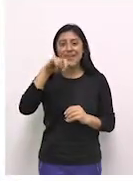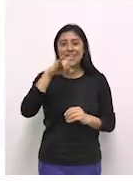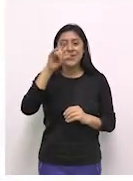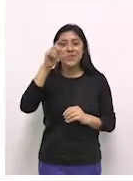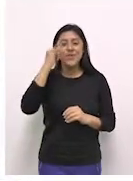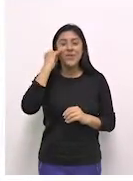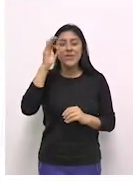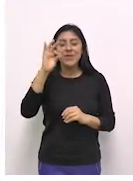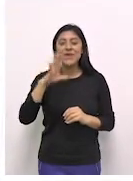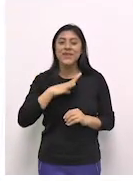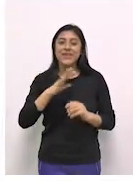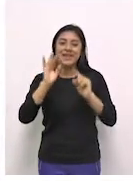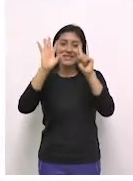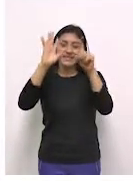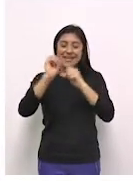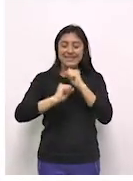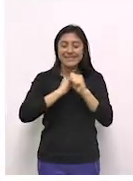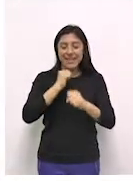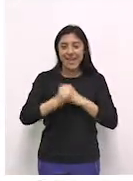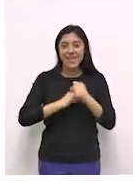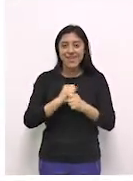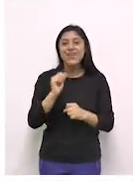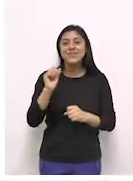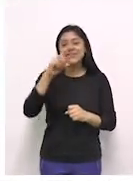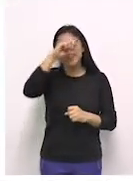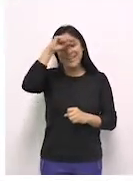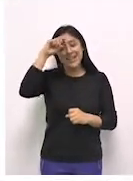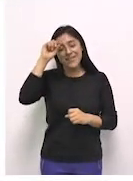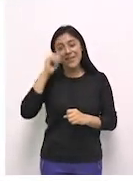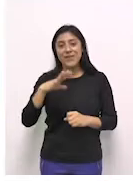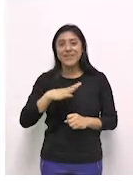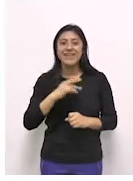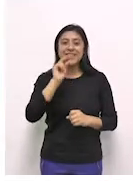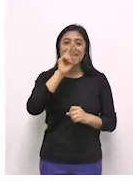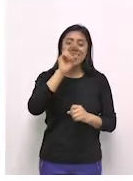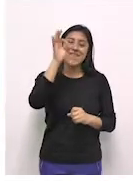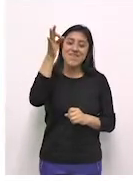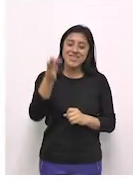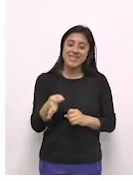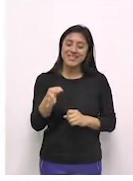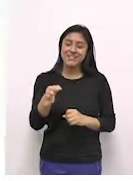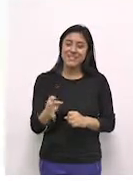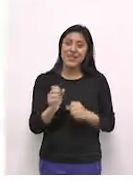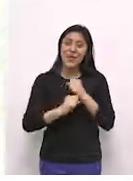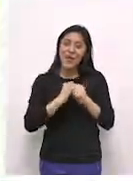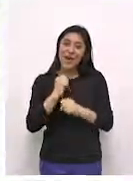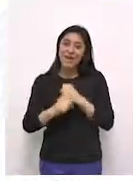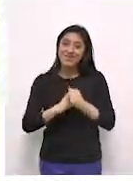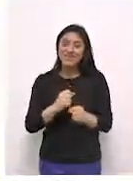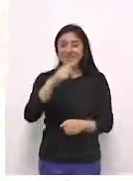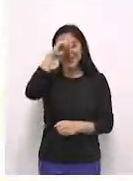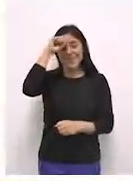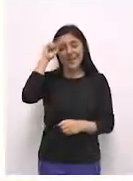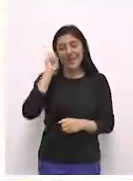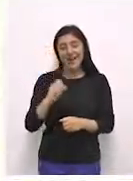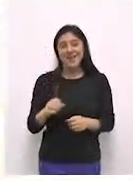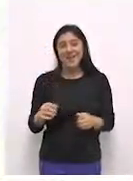aunque en RENAP cumple 6 años de trabajo, lleva ya 25 de trabajar como